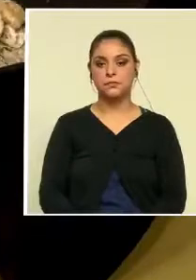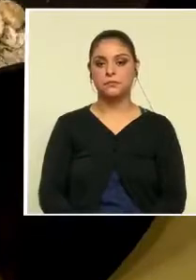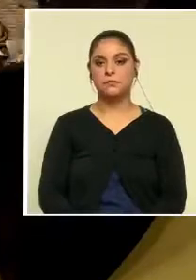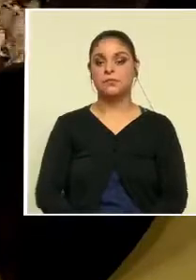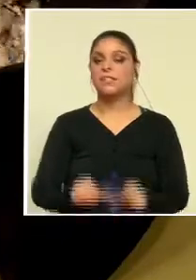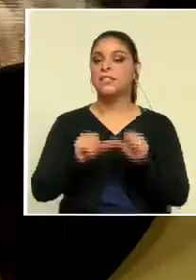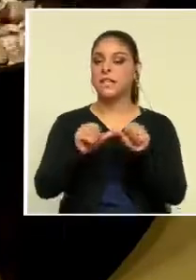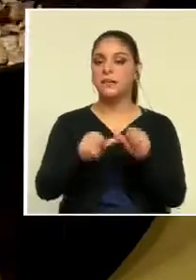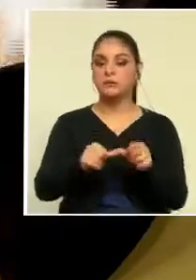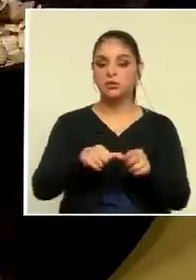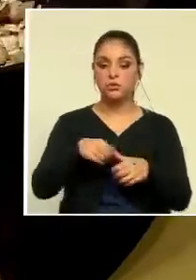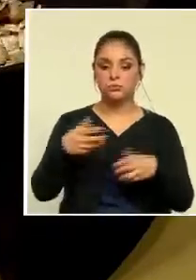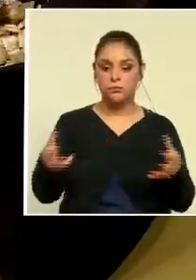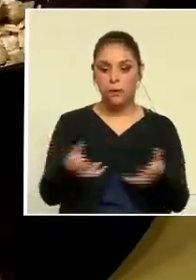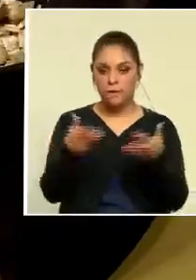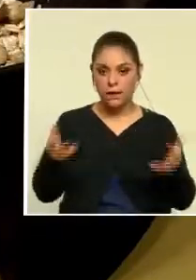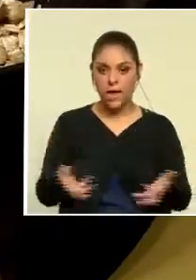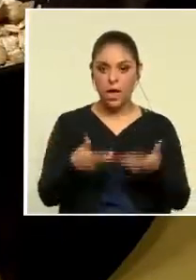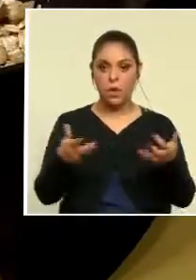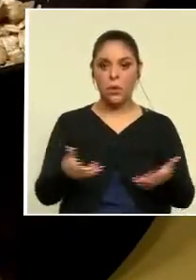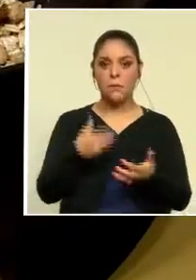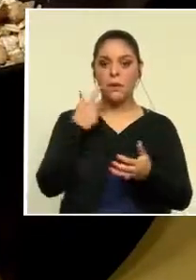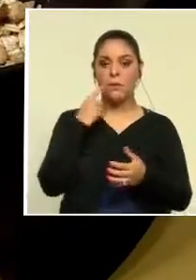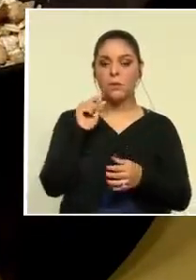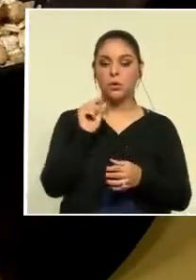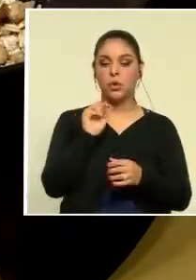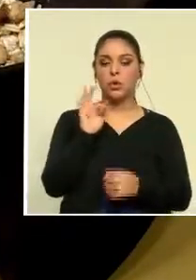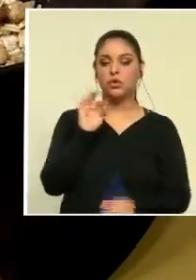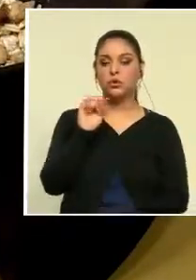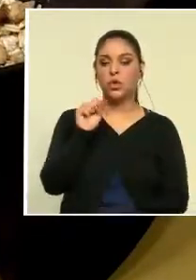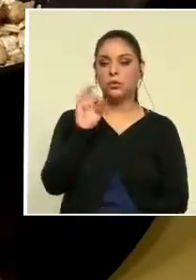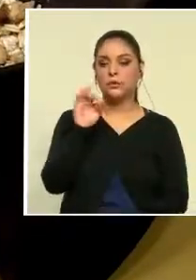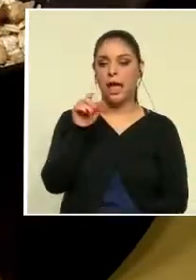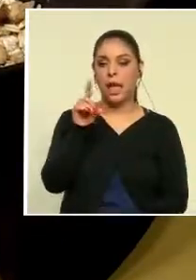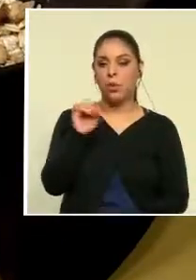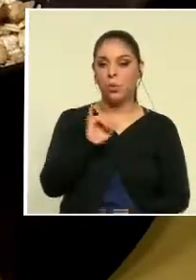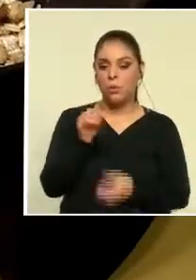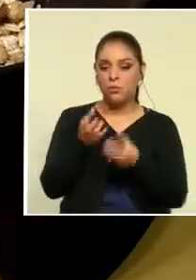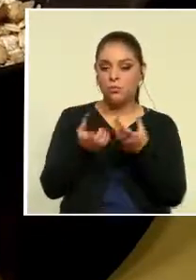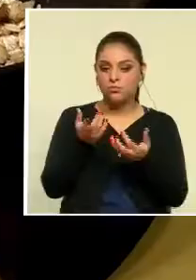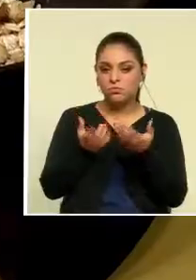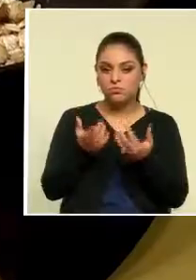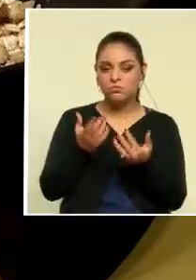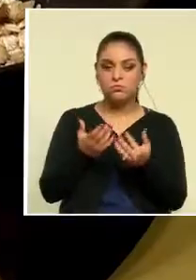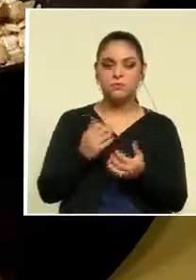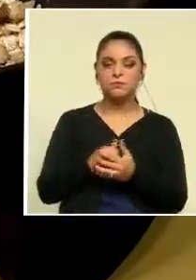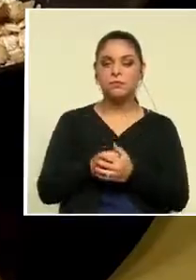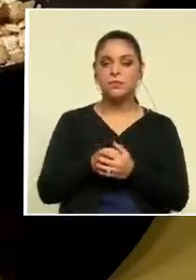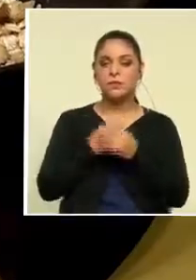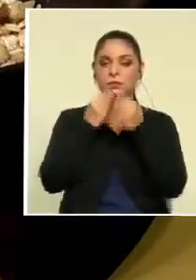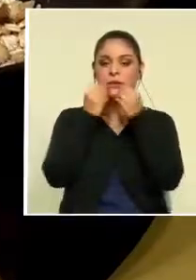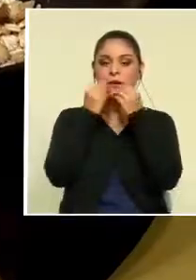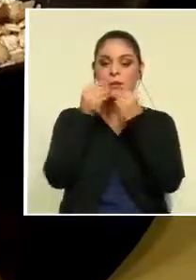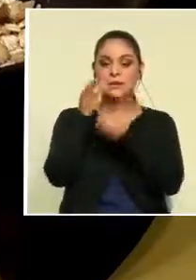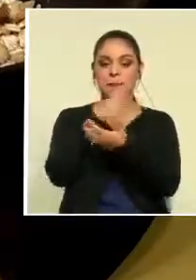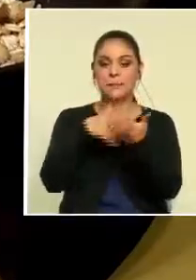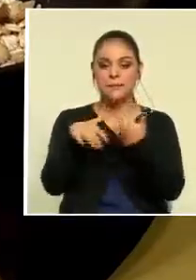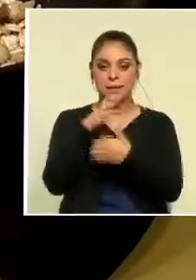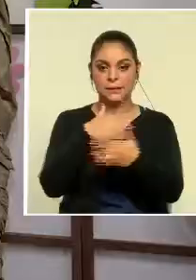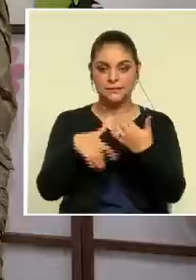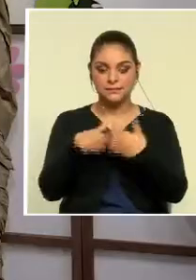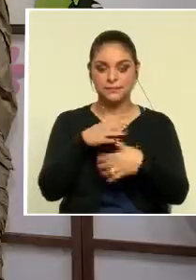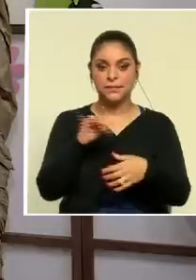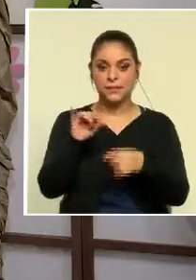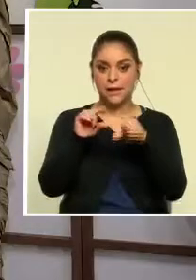moviendo para que que tostaditos hay que explicó y los olores los sabores se mezclen unos con otros es